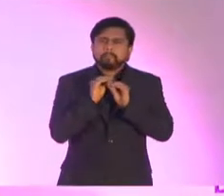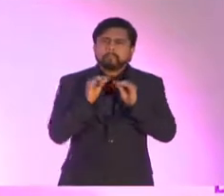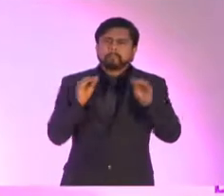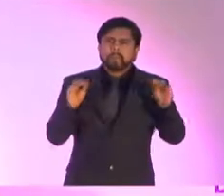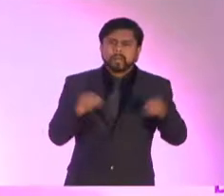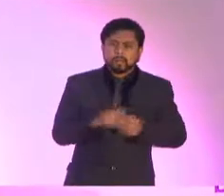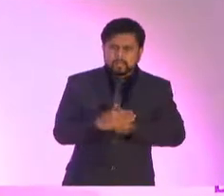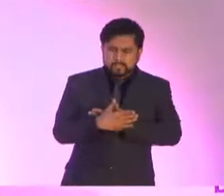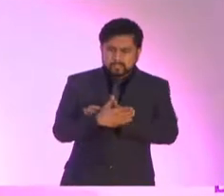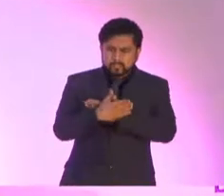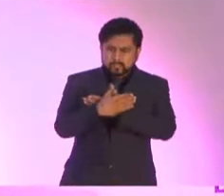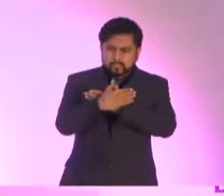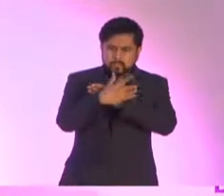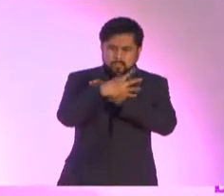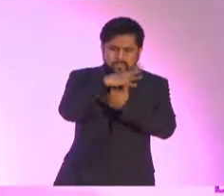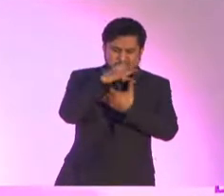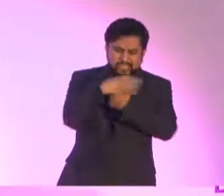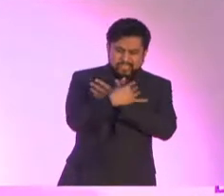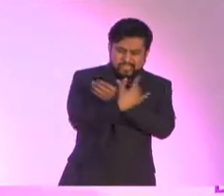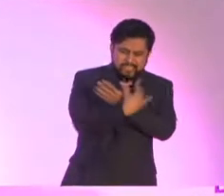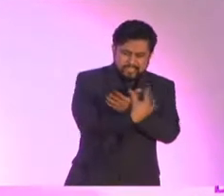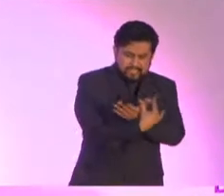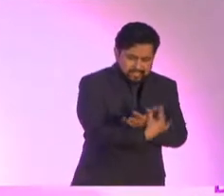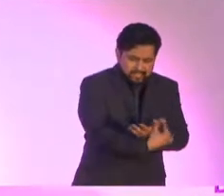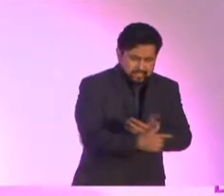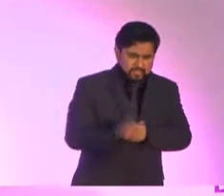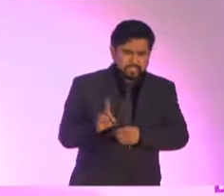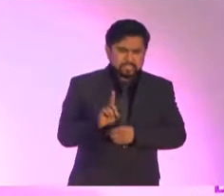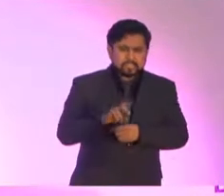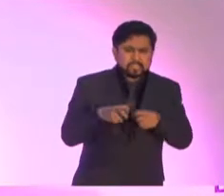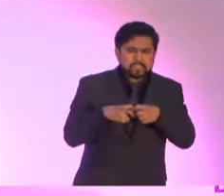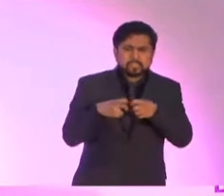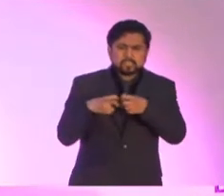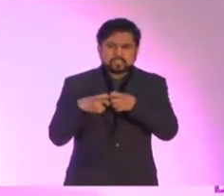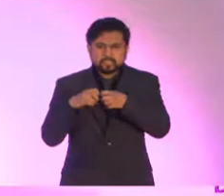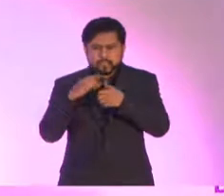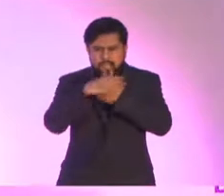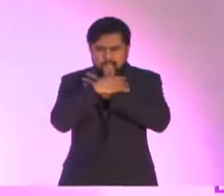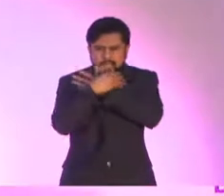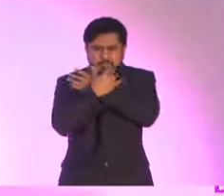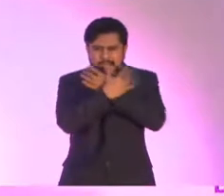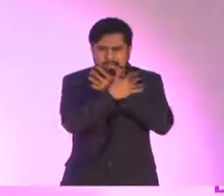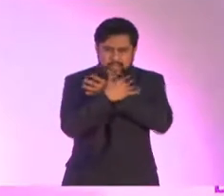mariposa, atrapada revoloteando desesperadamente en el hocico.